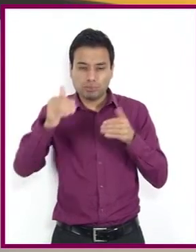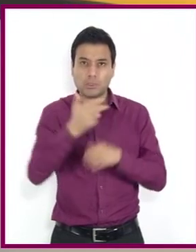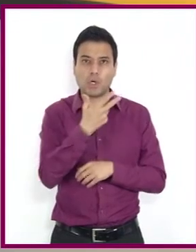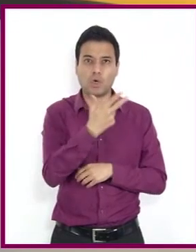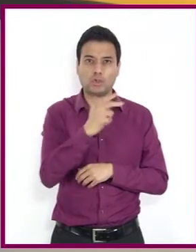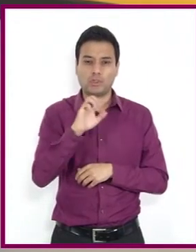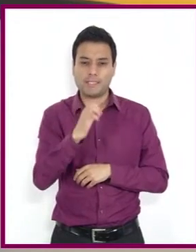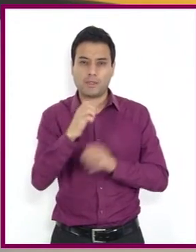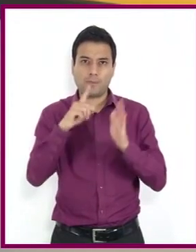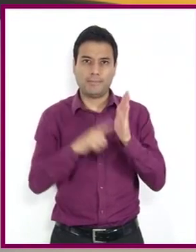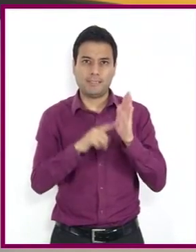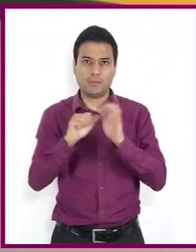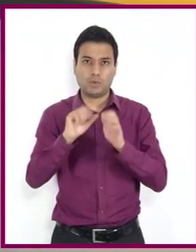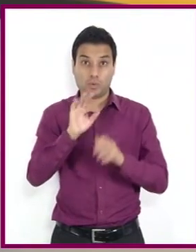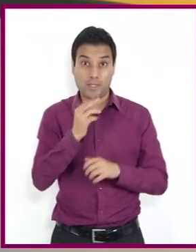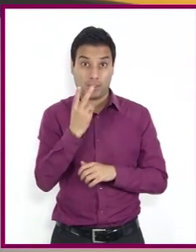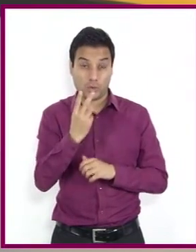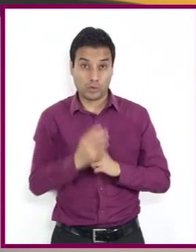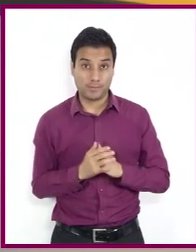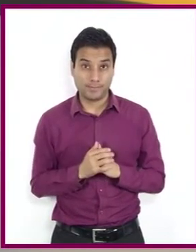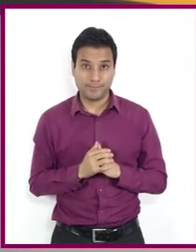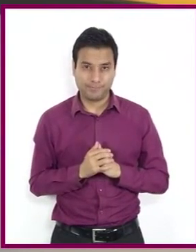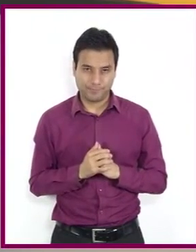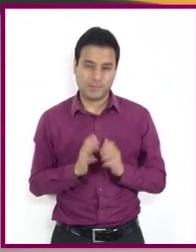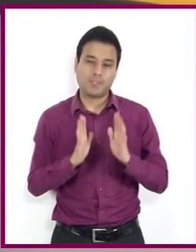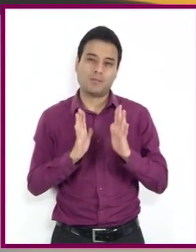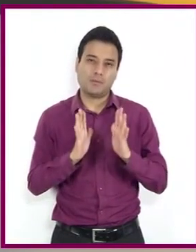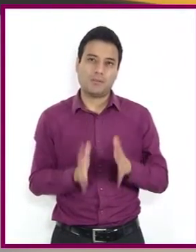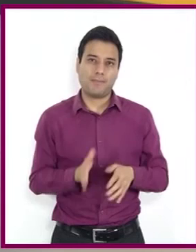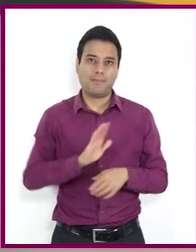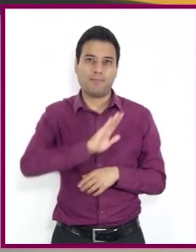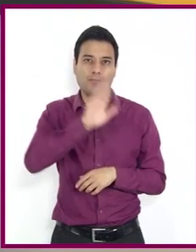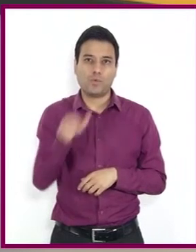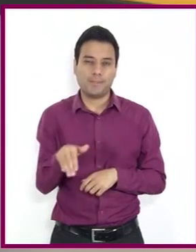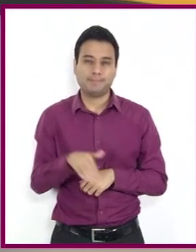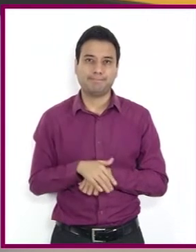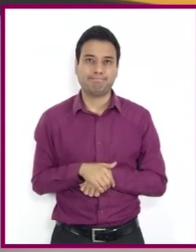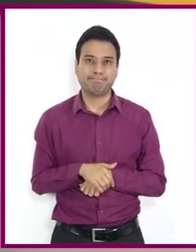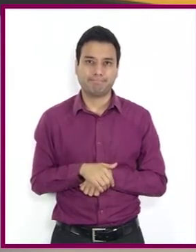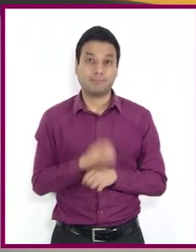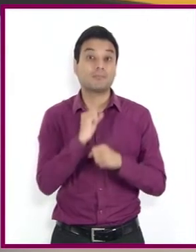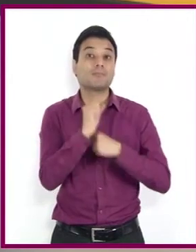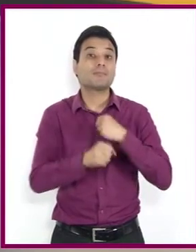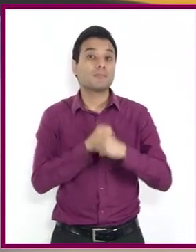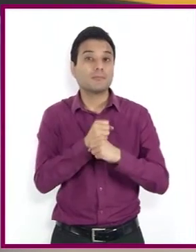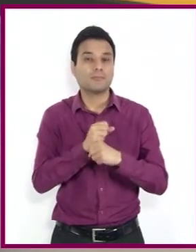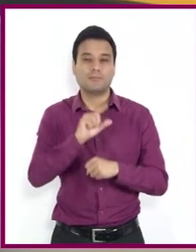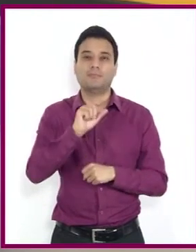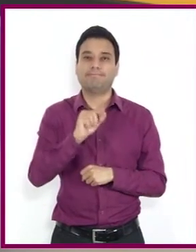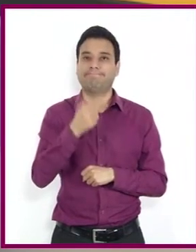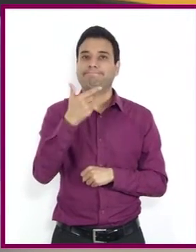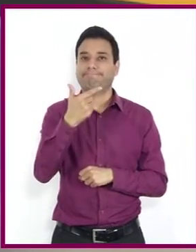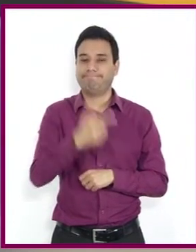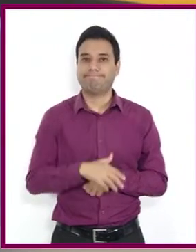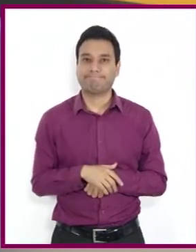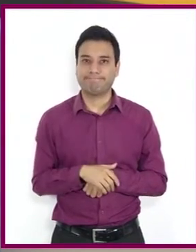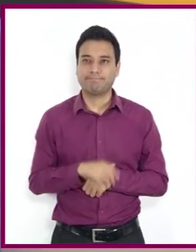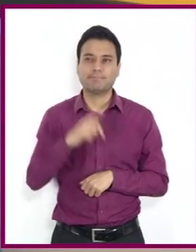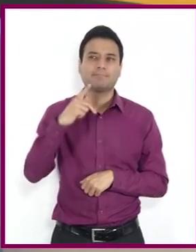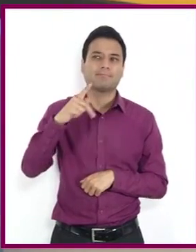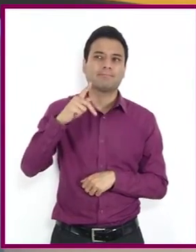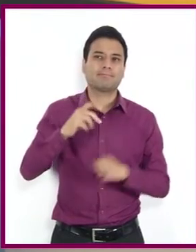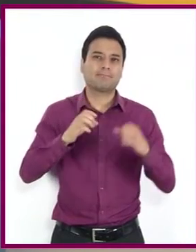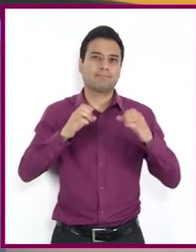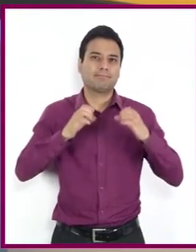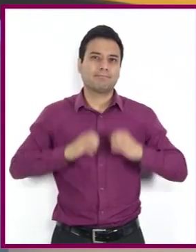de 1642, Galileo muere en Arcetri, a la edad de 77 años. Su cuerpo